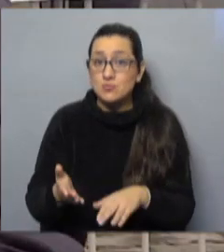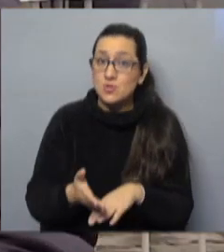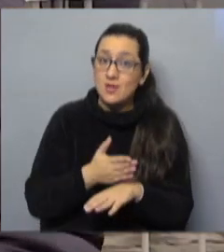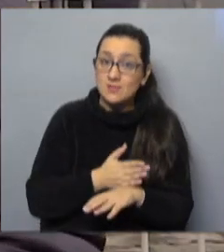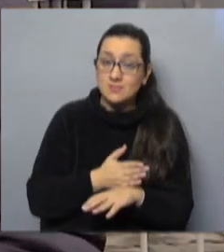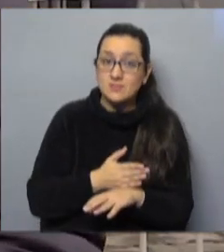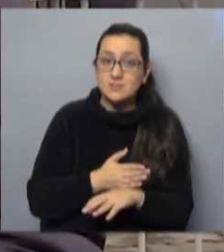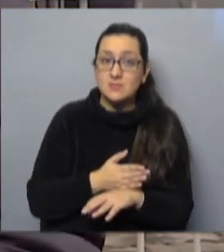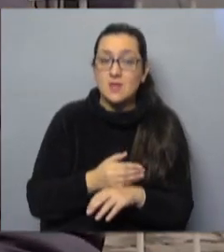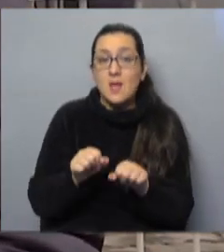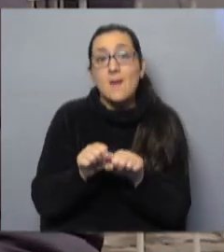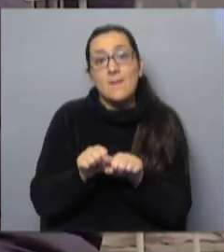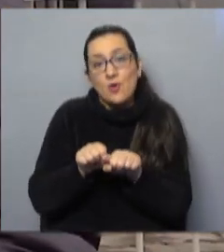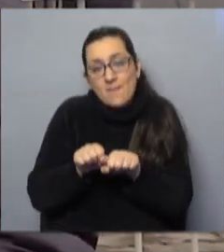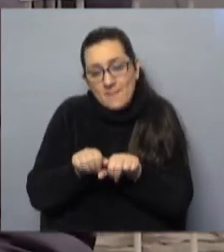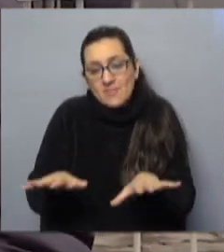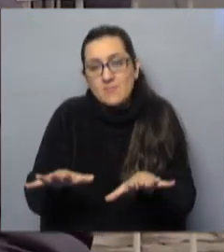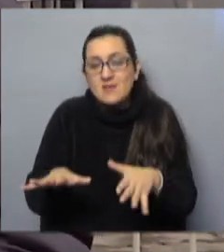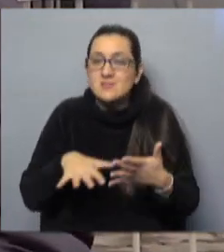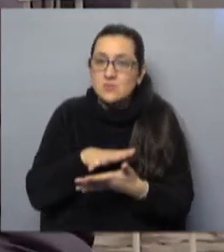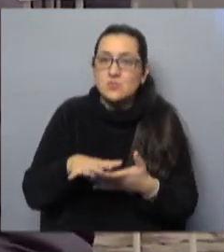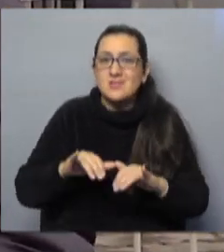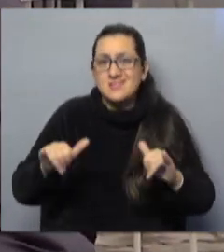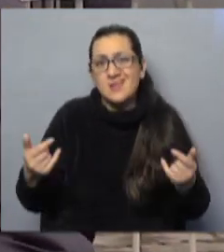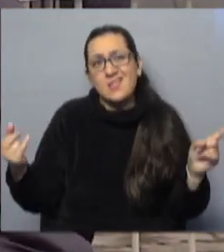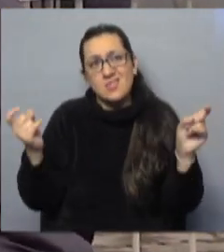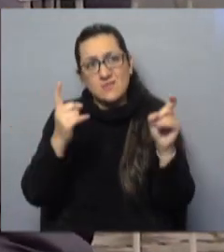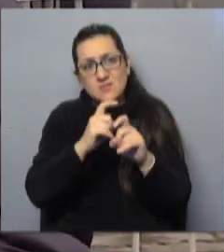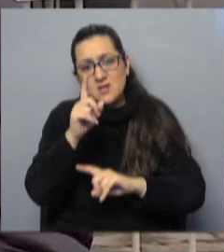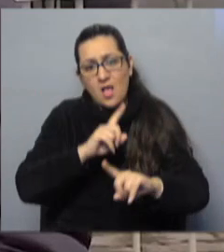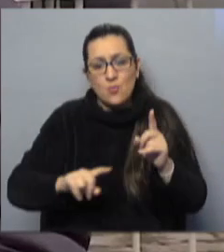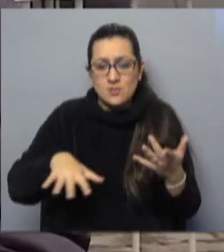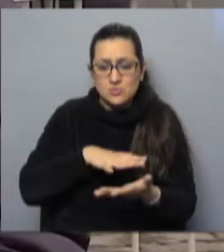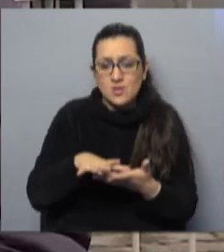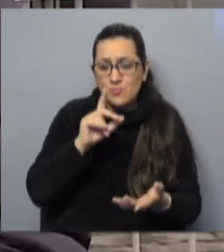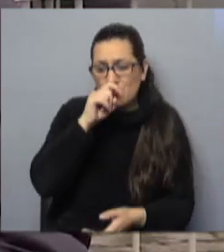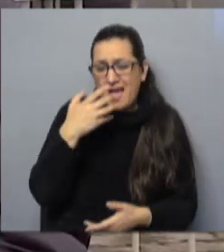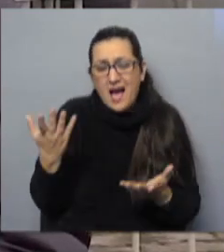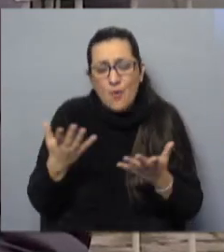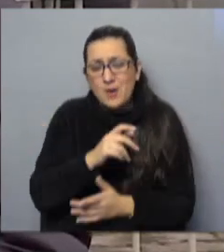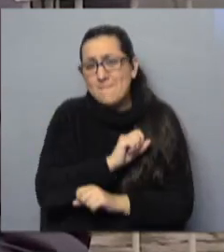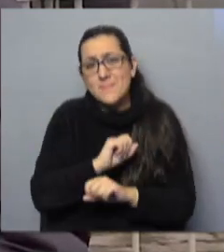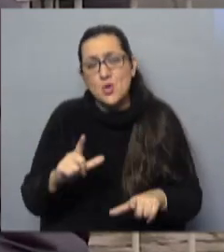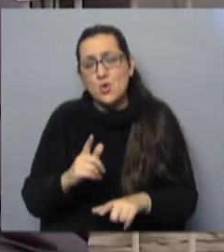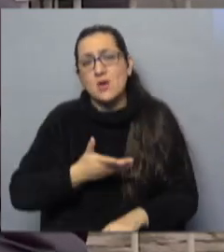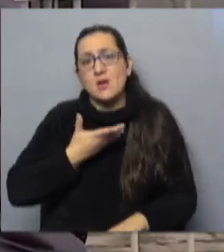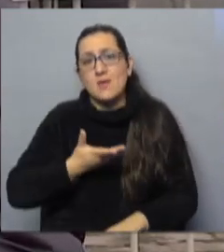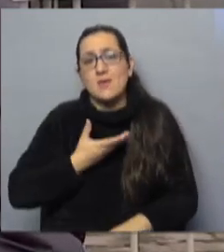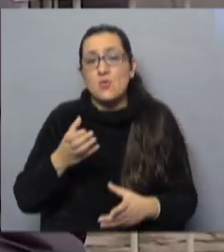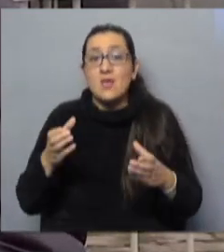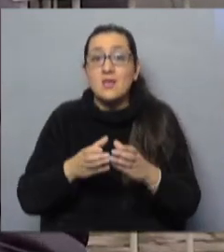de pandemia de por medio situaciones que ya eran complejas sobre todo en algunas zonas de montevideo se han complicado más el reclamo de equipos